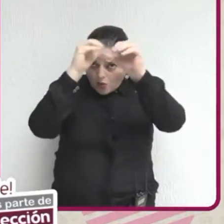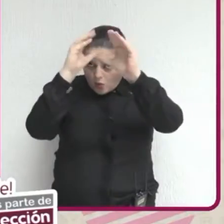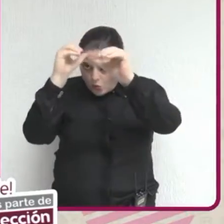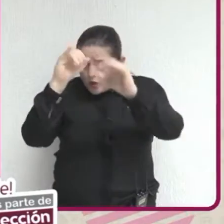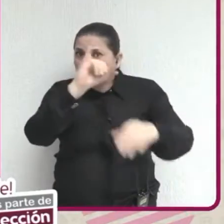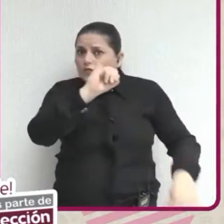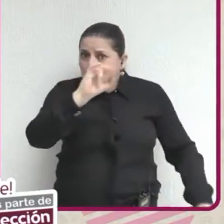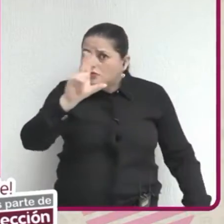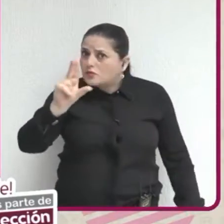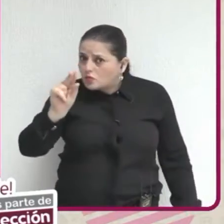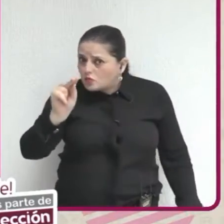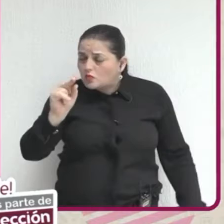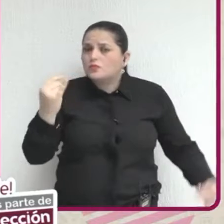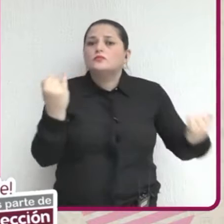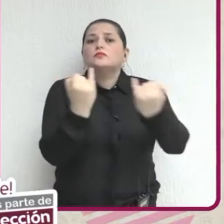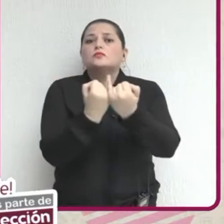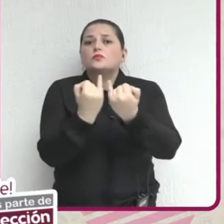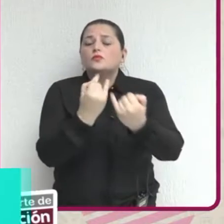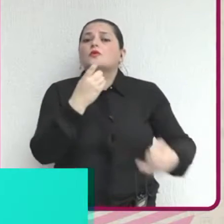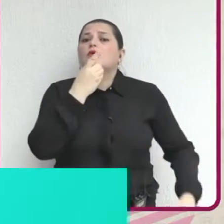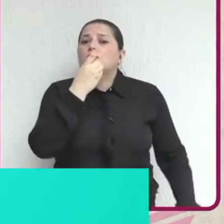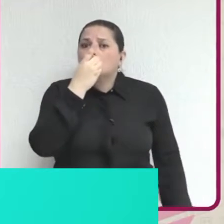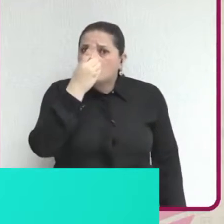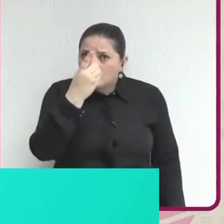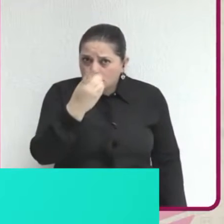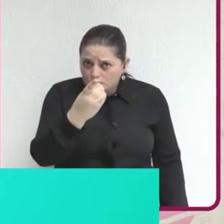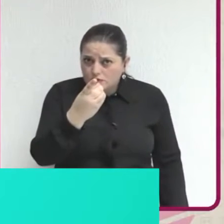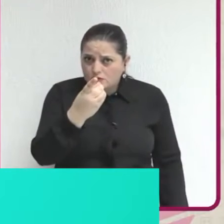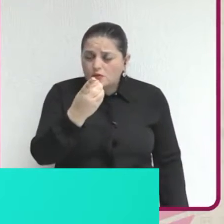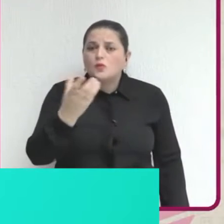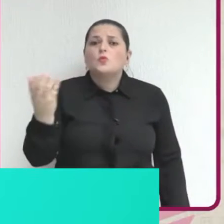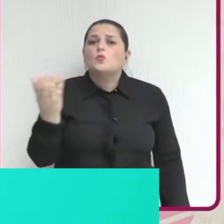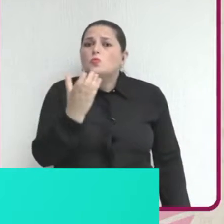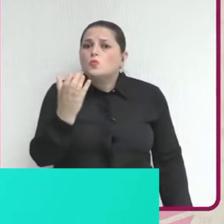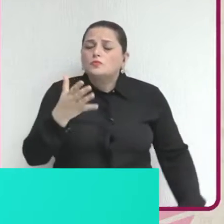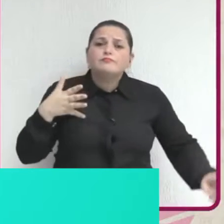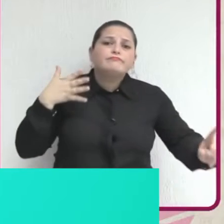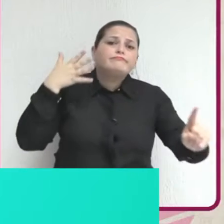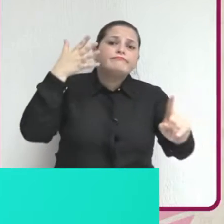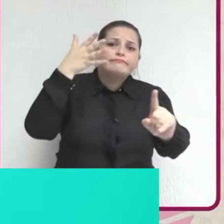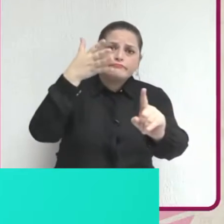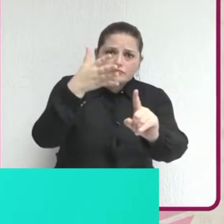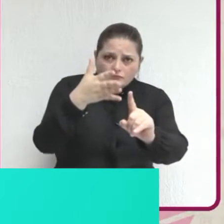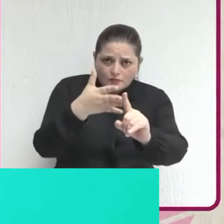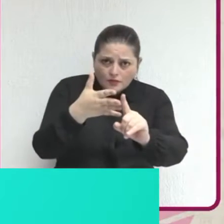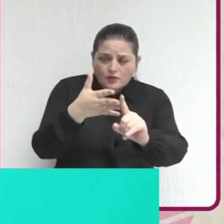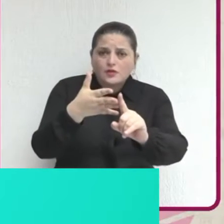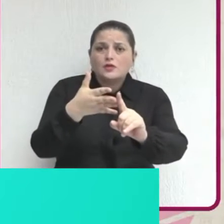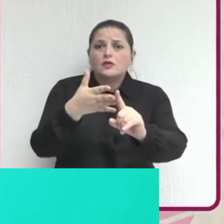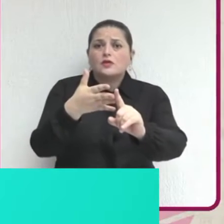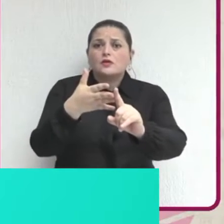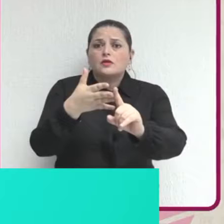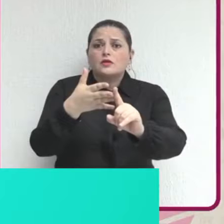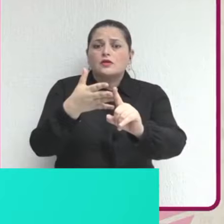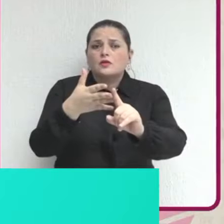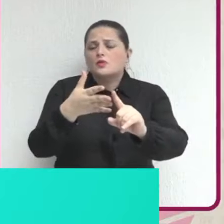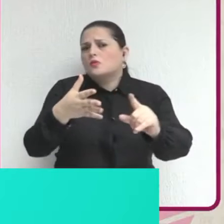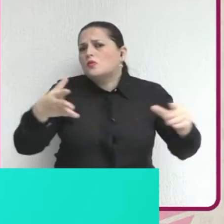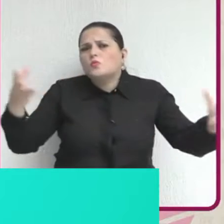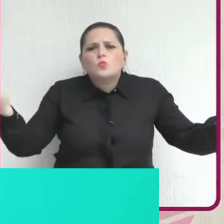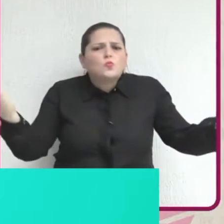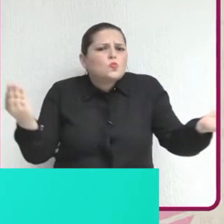y destacar en el que se hace con la finalidad de que sea justamente el azar el que